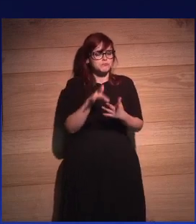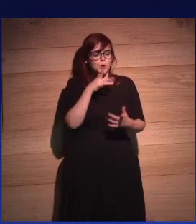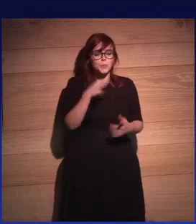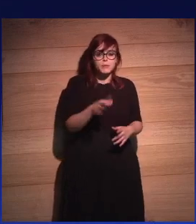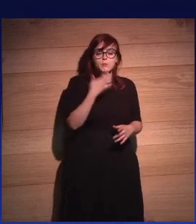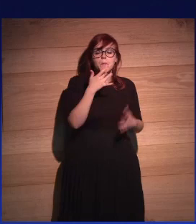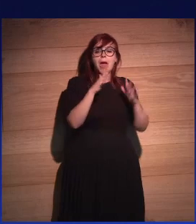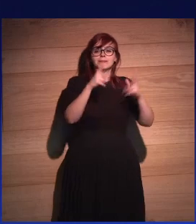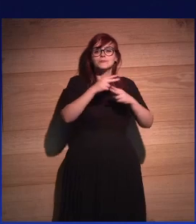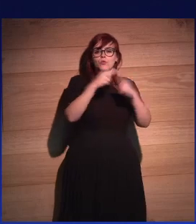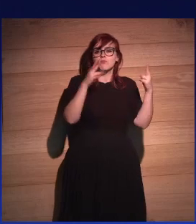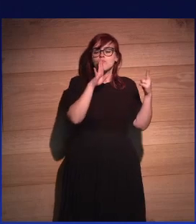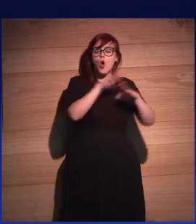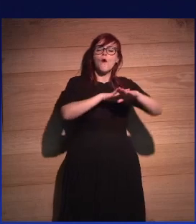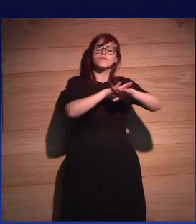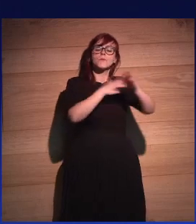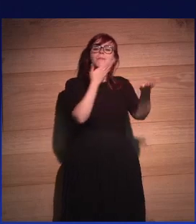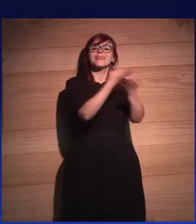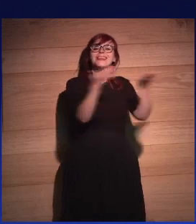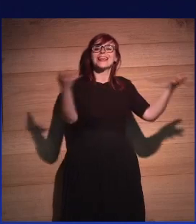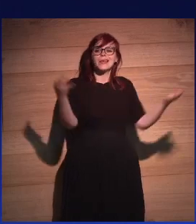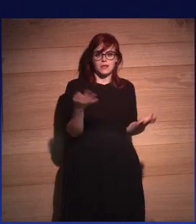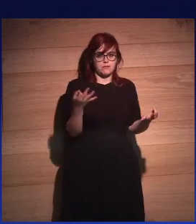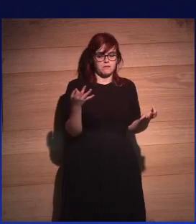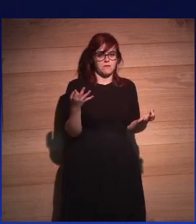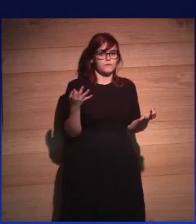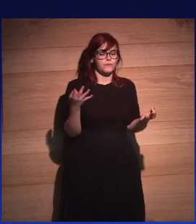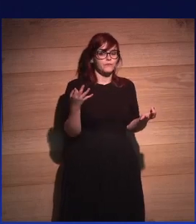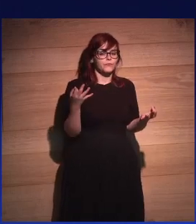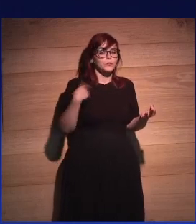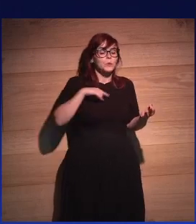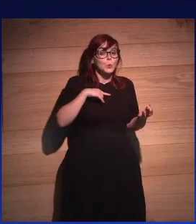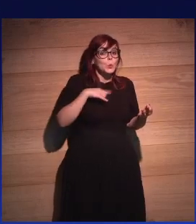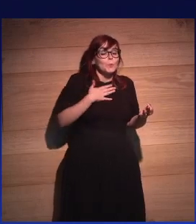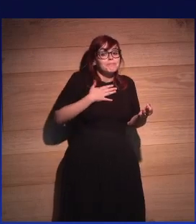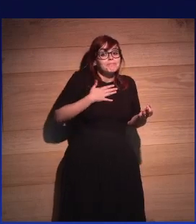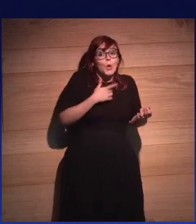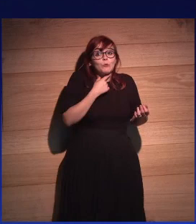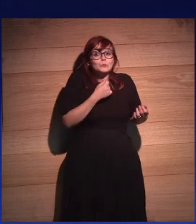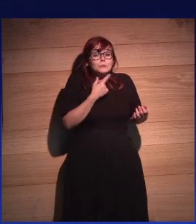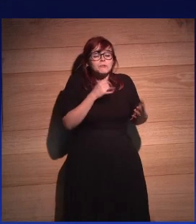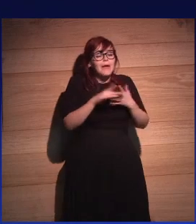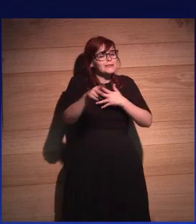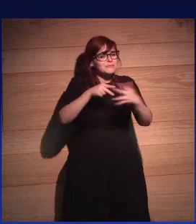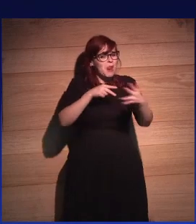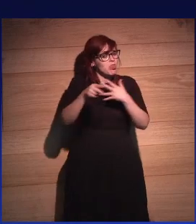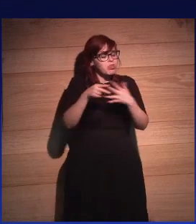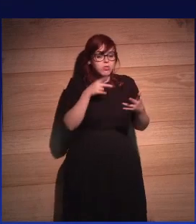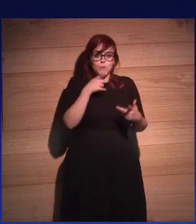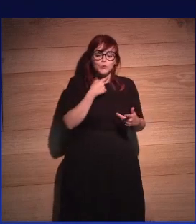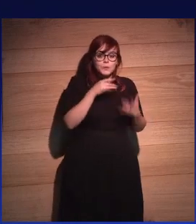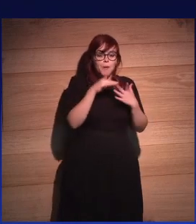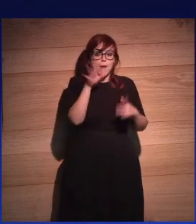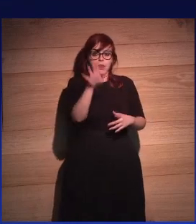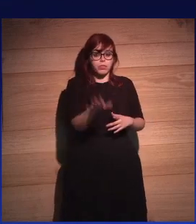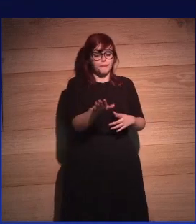pedir a las administraciones? Lo primero, yo quisiera, ya os lo digo, transparencia parece que está